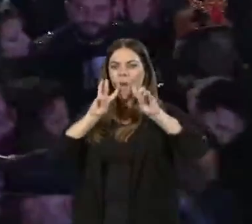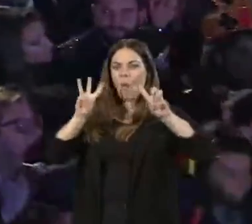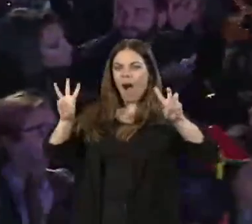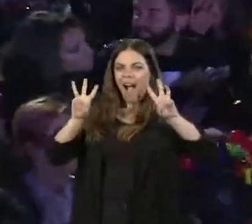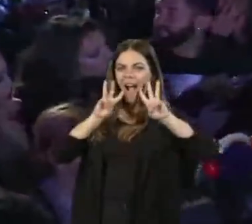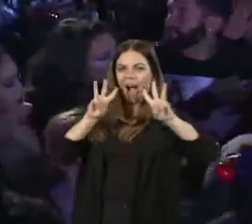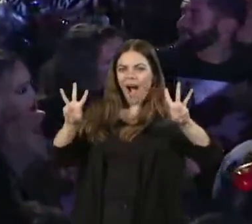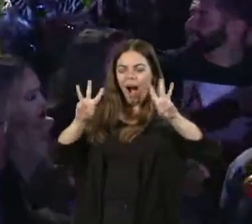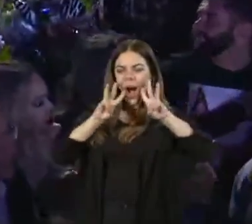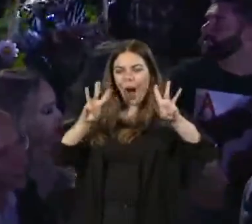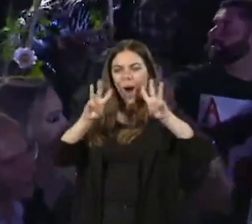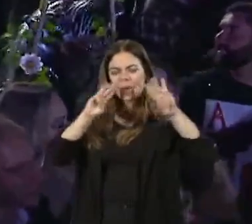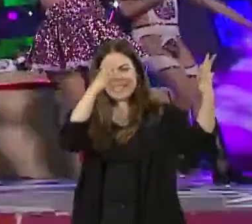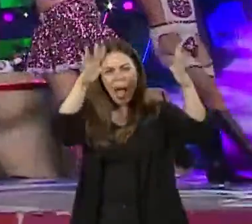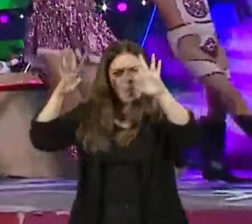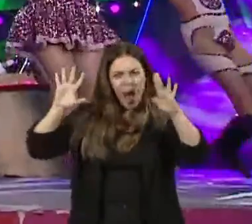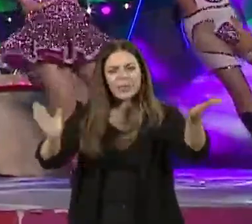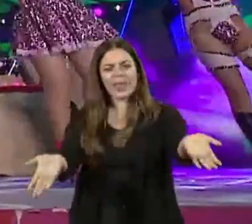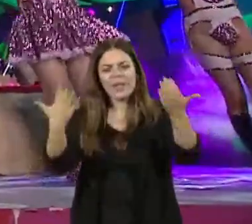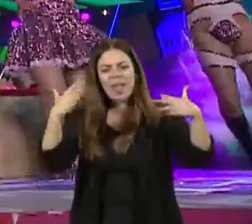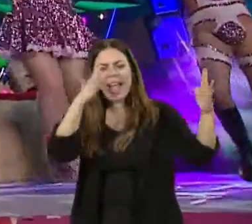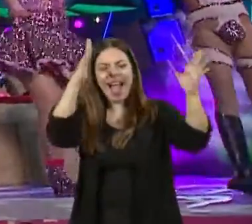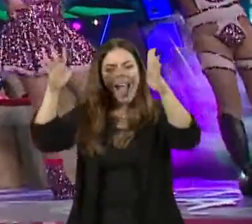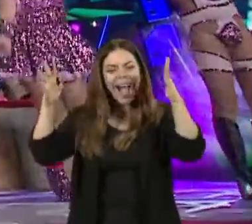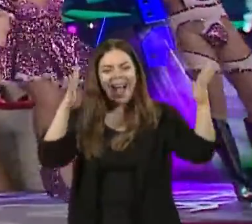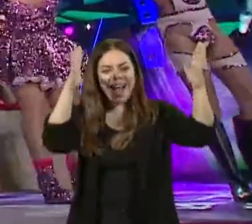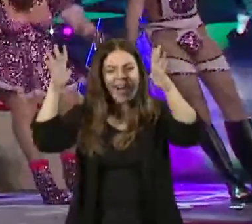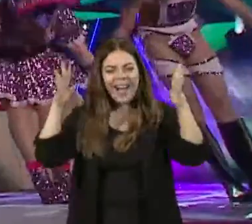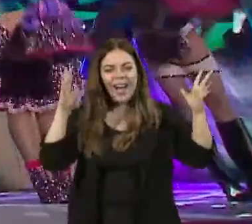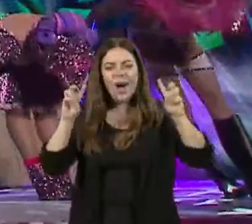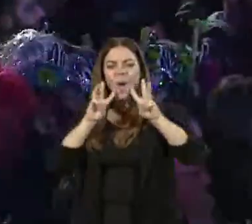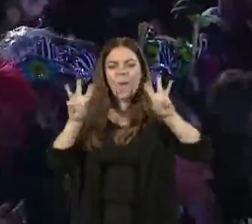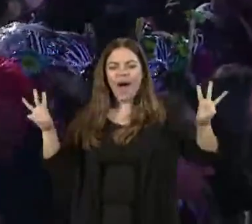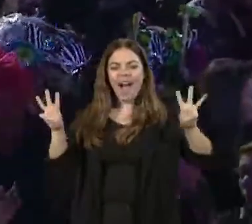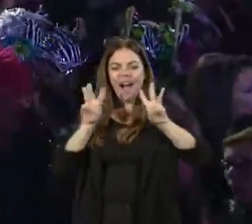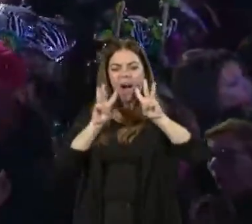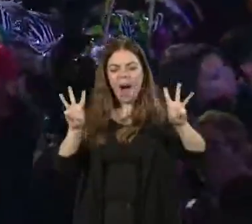Ese saludo, ese aplauso de la gente. ¡Wow! ¡Equipazo!